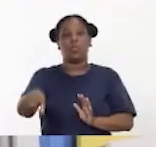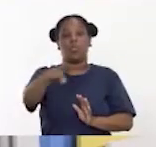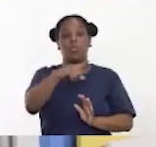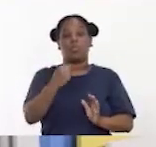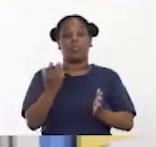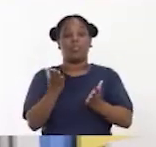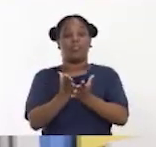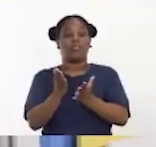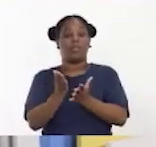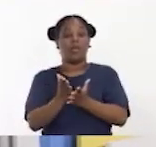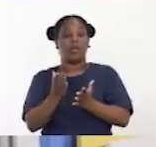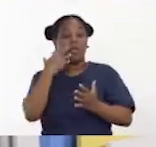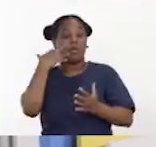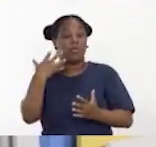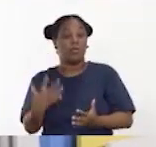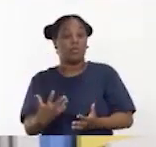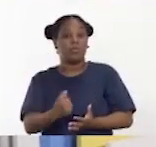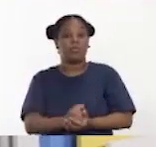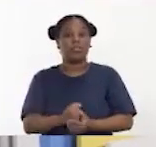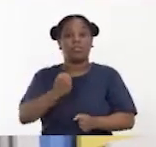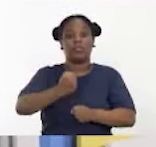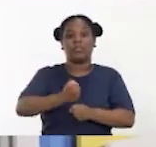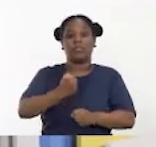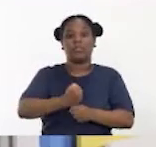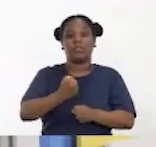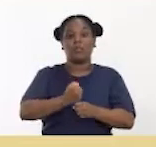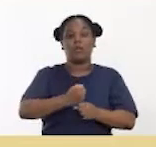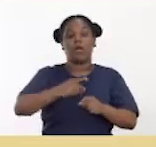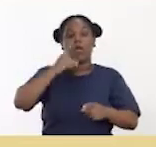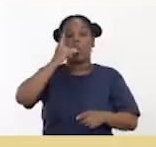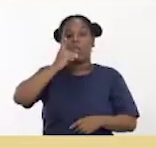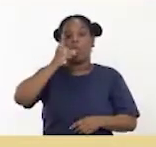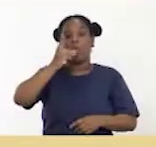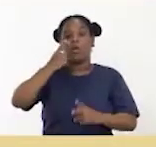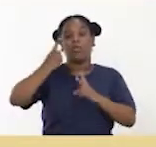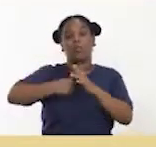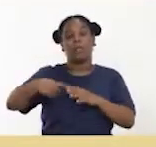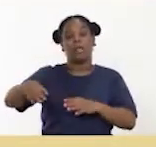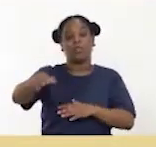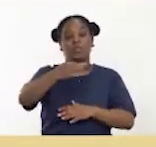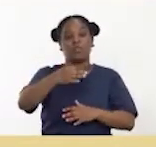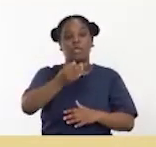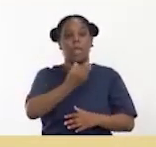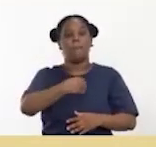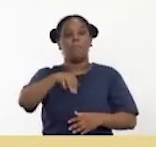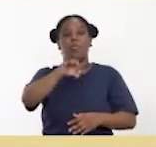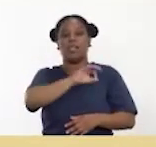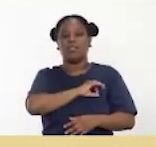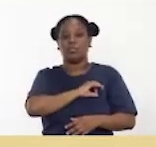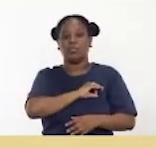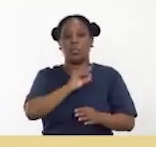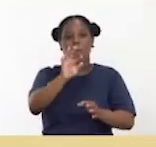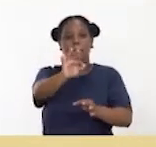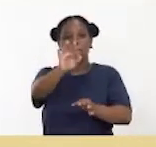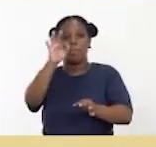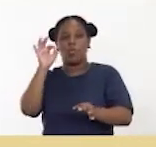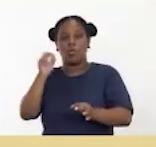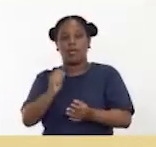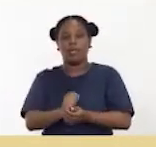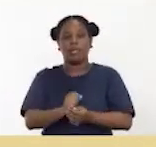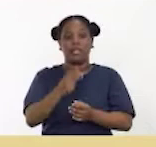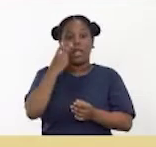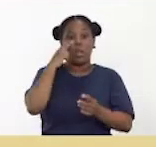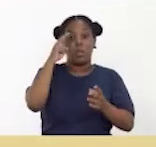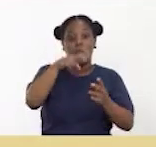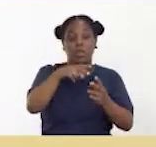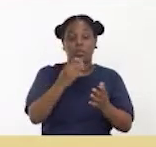Ustedes han trabajado con la importancia del trabajo con los datos para la sociedad, población y muestra, el